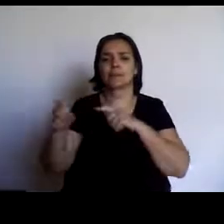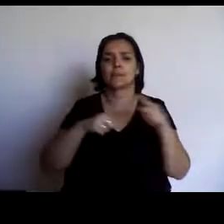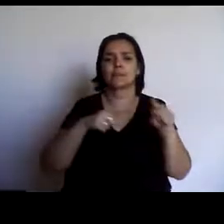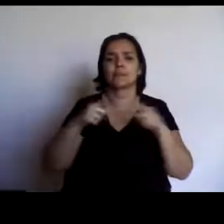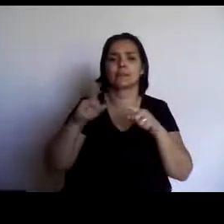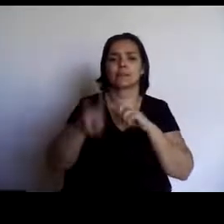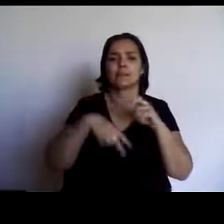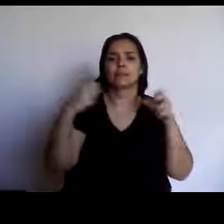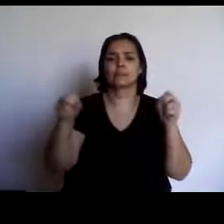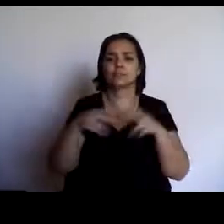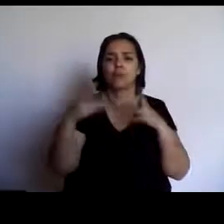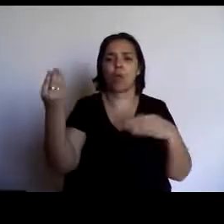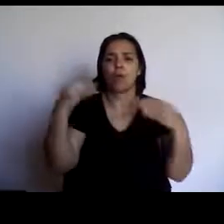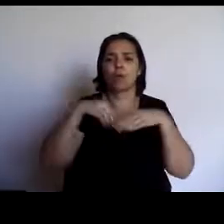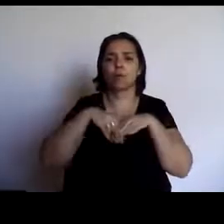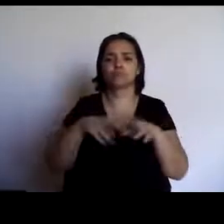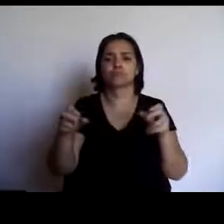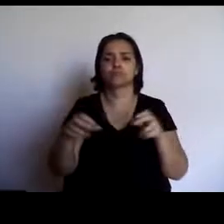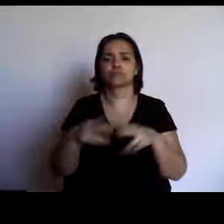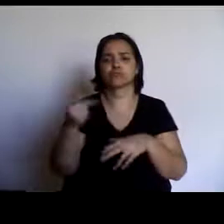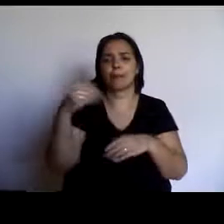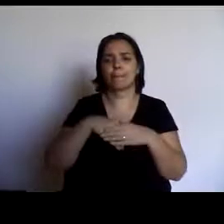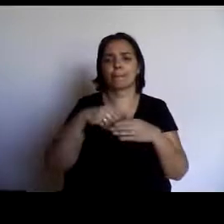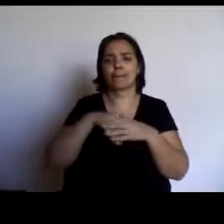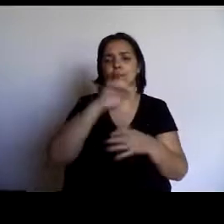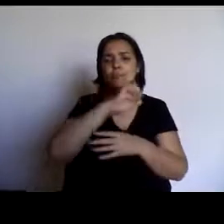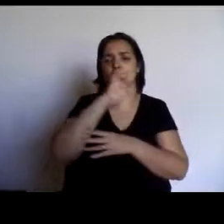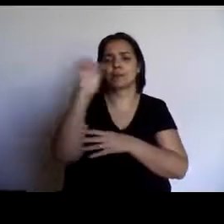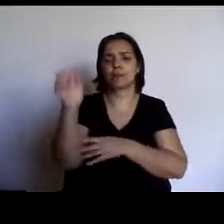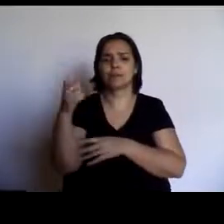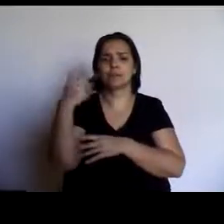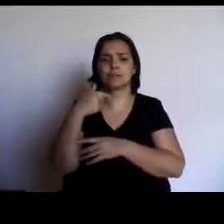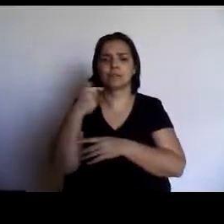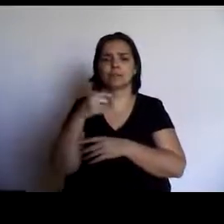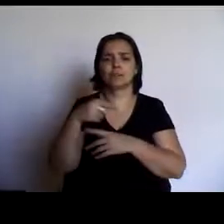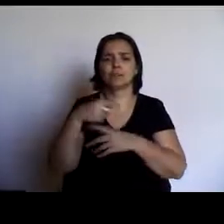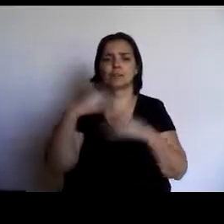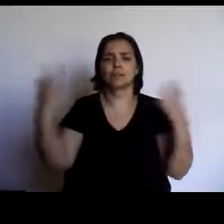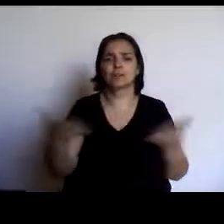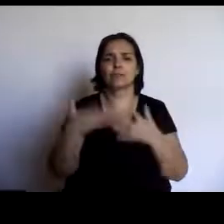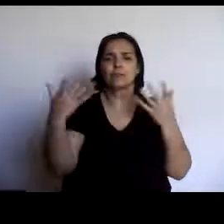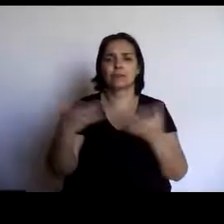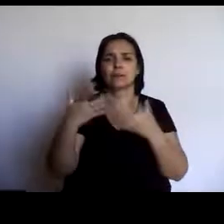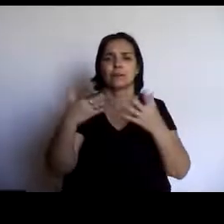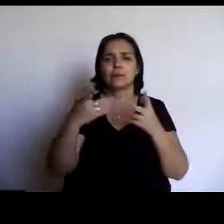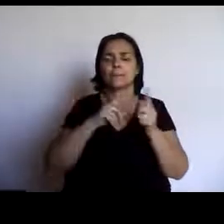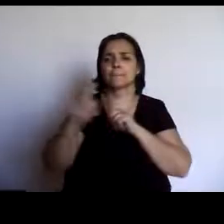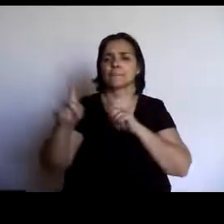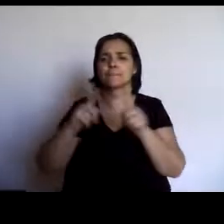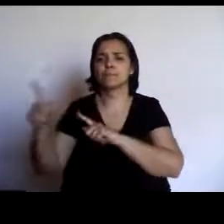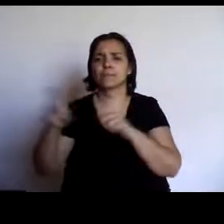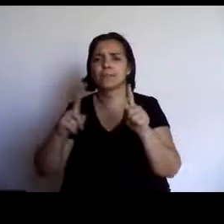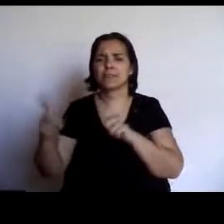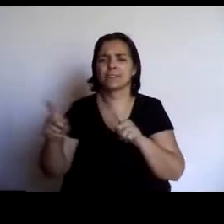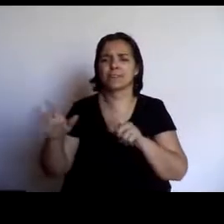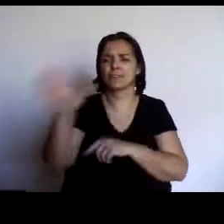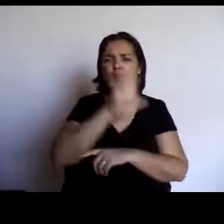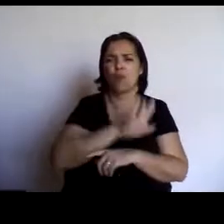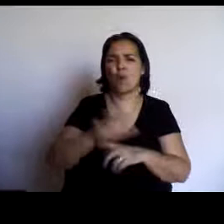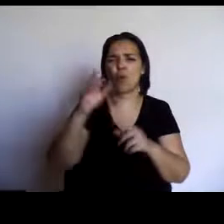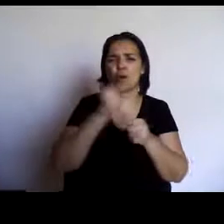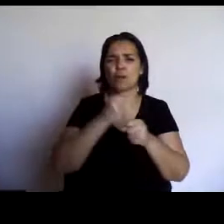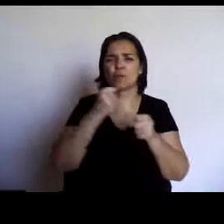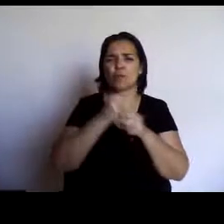e Inclusión de la Comisión Europea, en el eje EURES para la promoción de la movilidad geográfica de los trabajadores y el aumento de